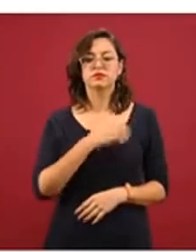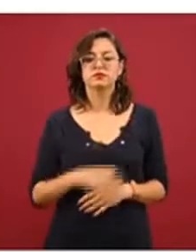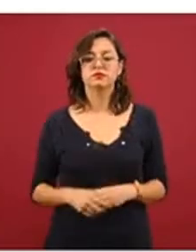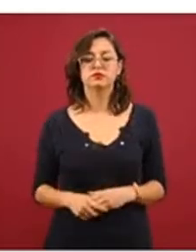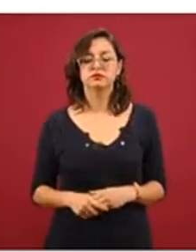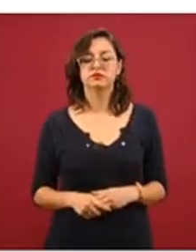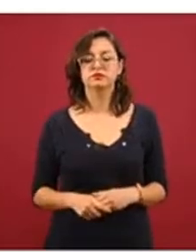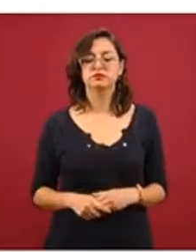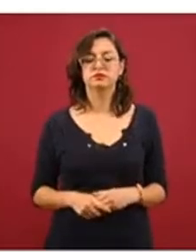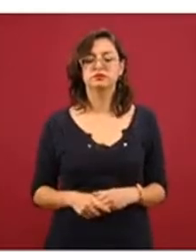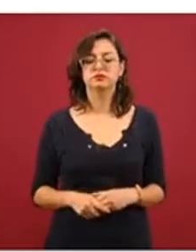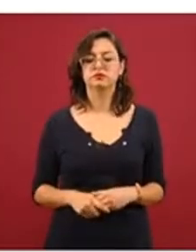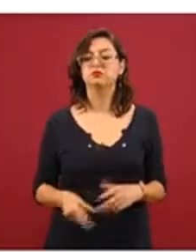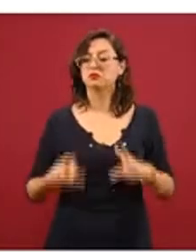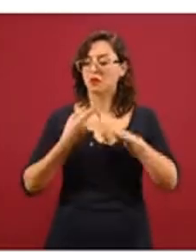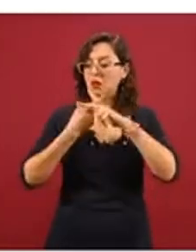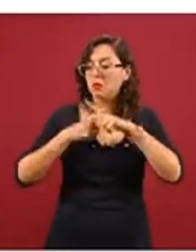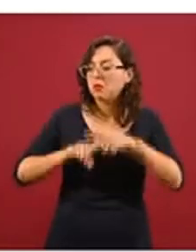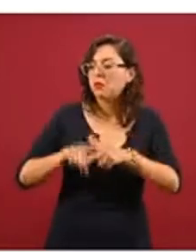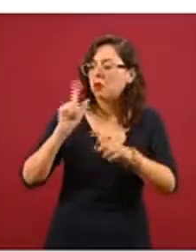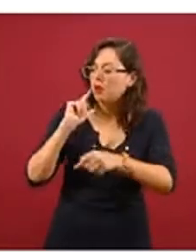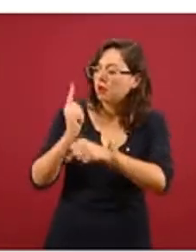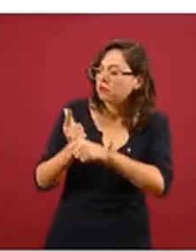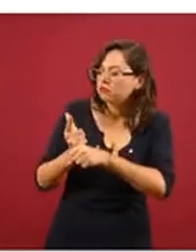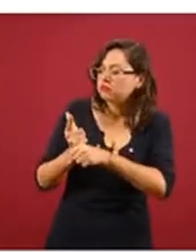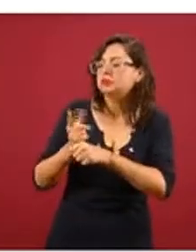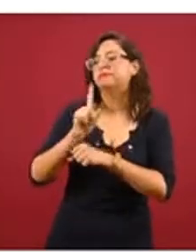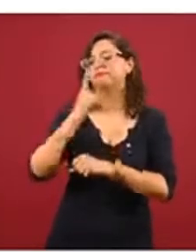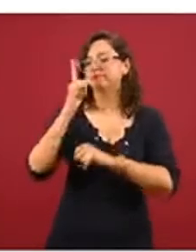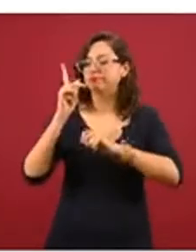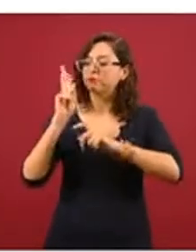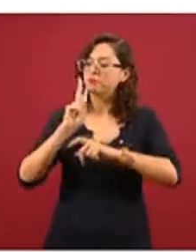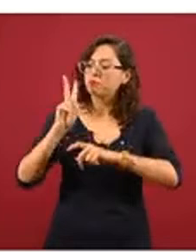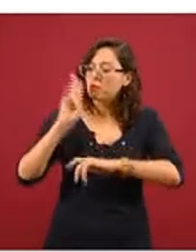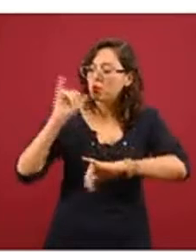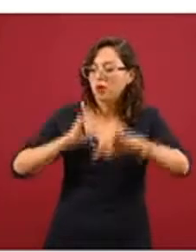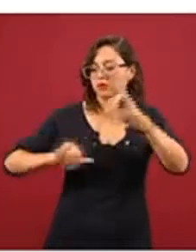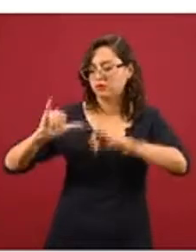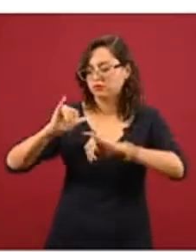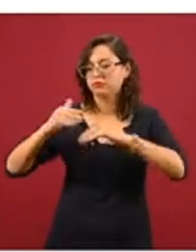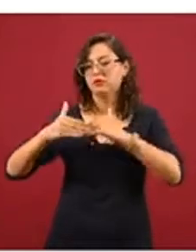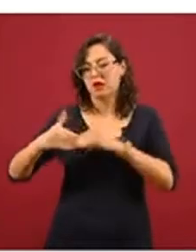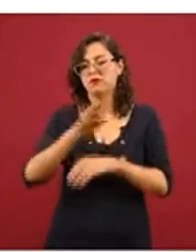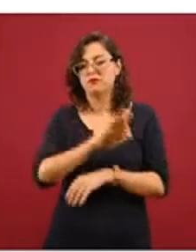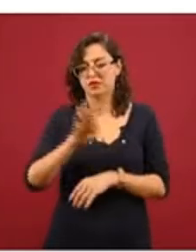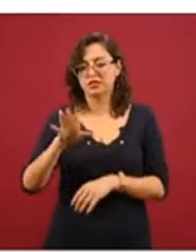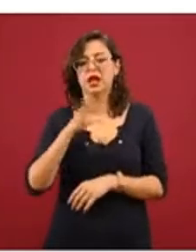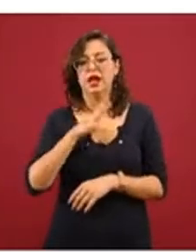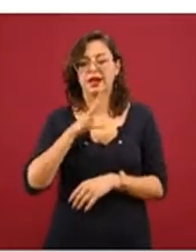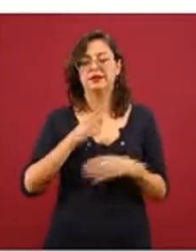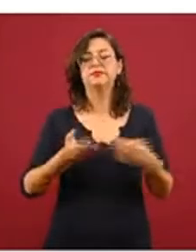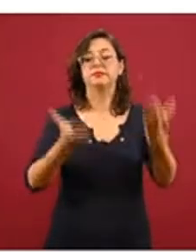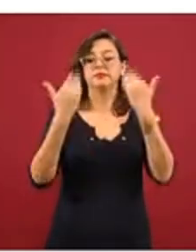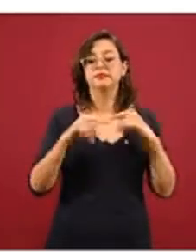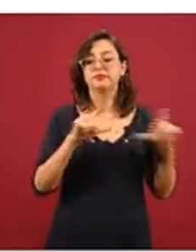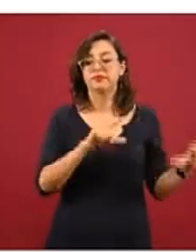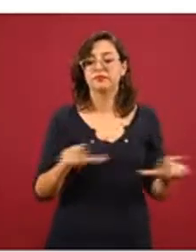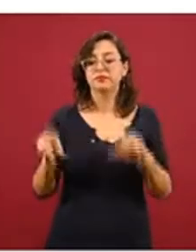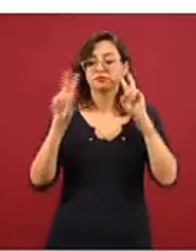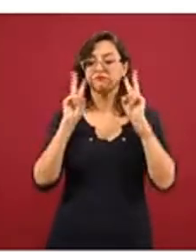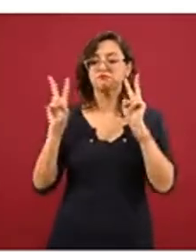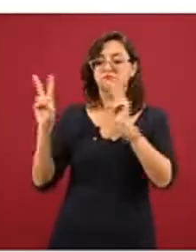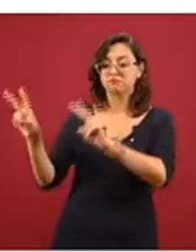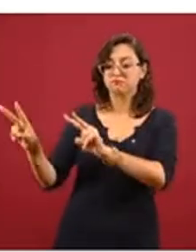e ingresaron al protocolo de estudio. Veamos la siguiente diapositiva, es la distribución por fecha de